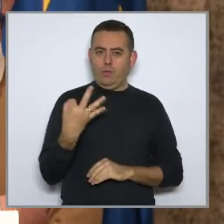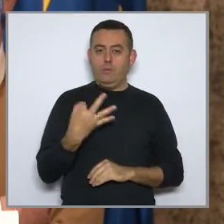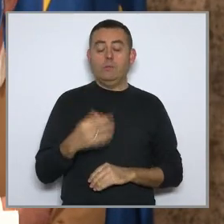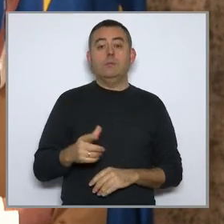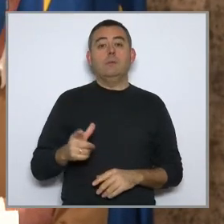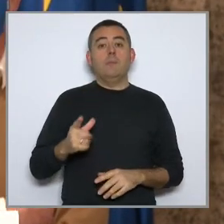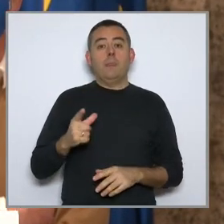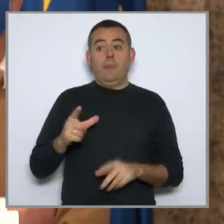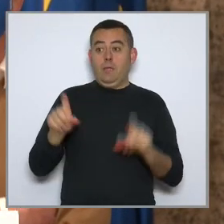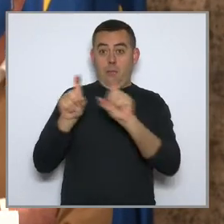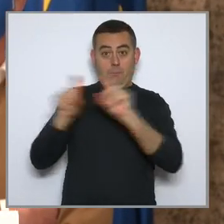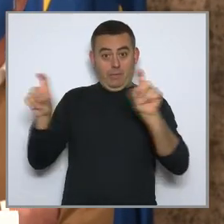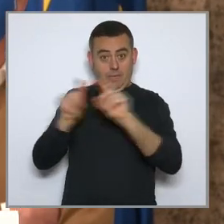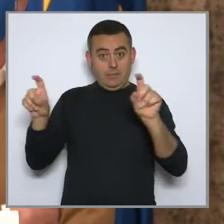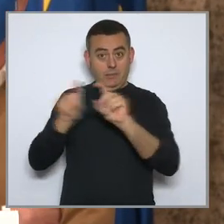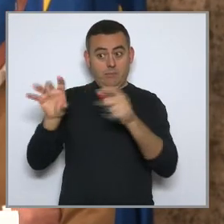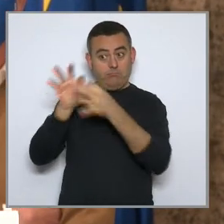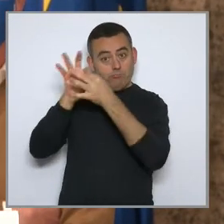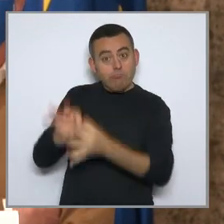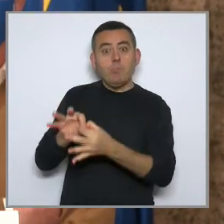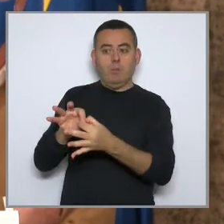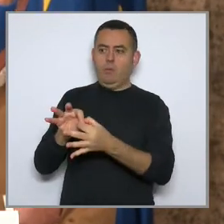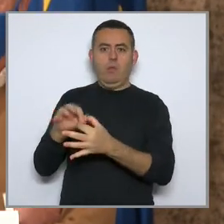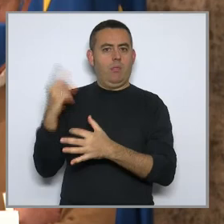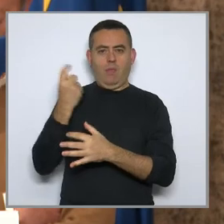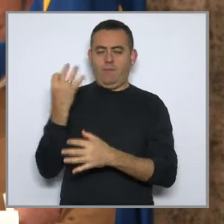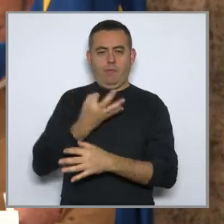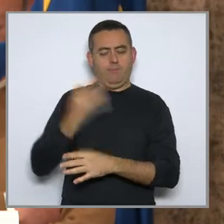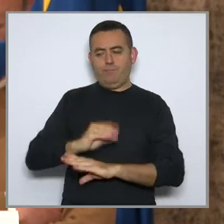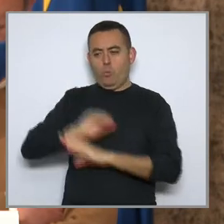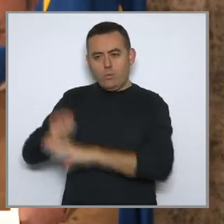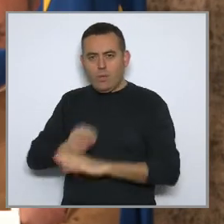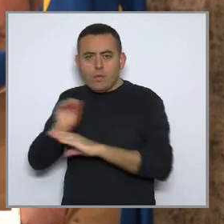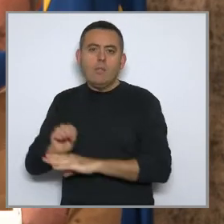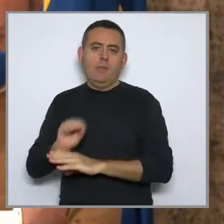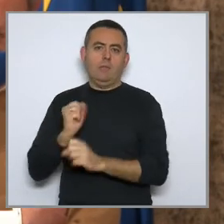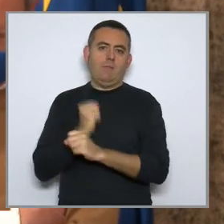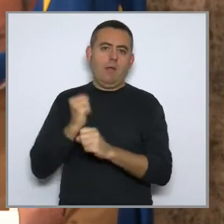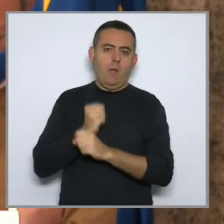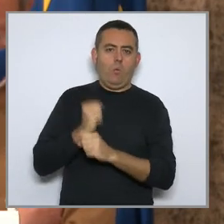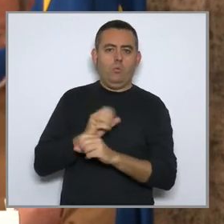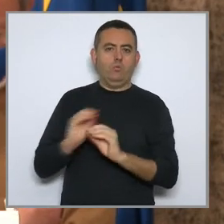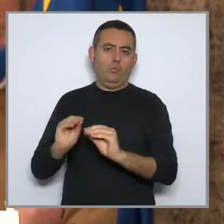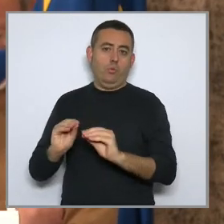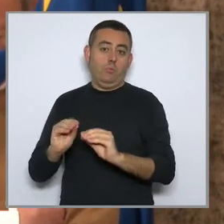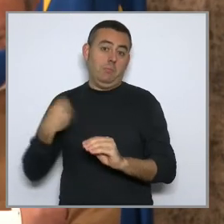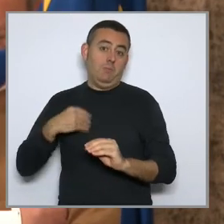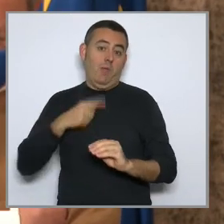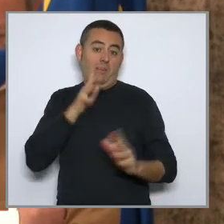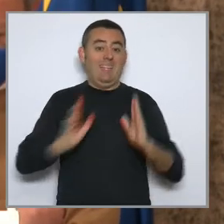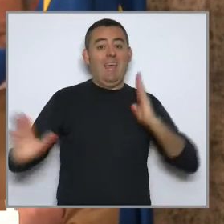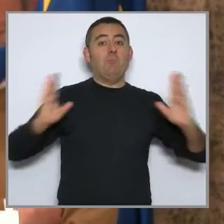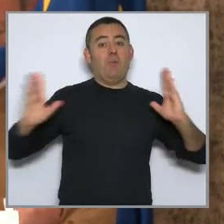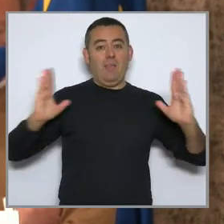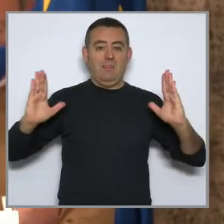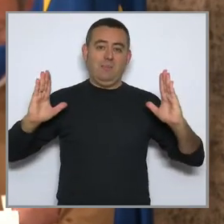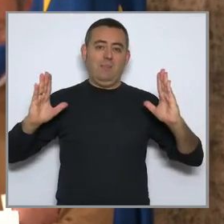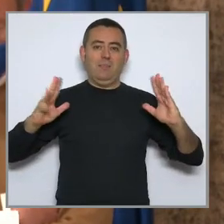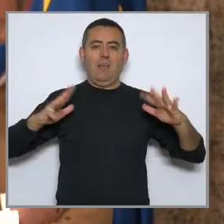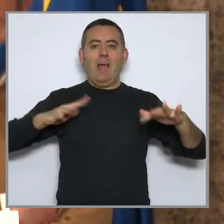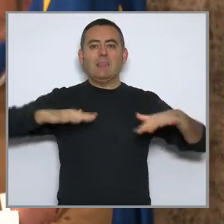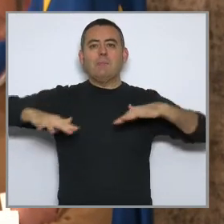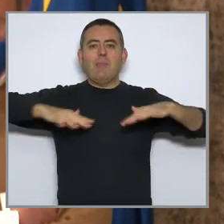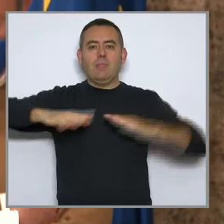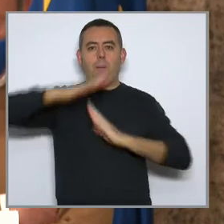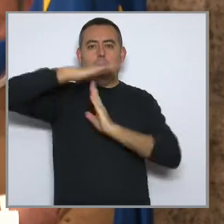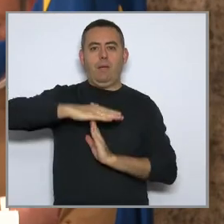de las empresas en este periodo, paréntesis, de su actividad normalizada. Por todo esto,